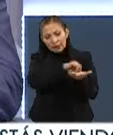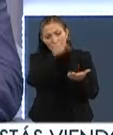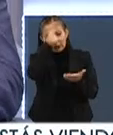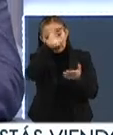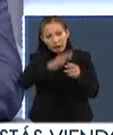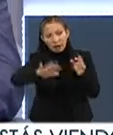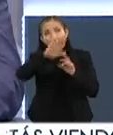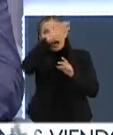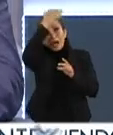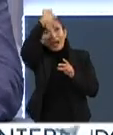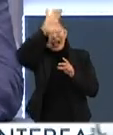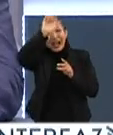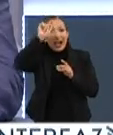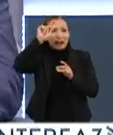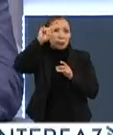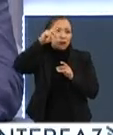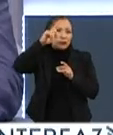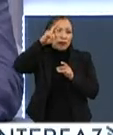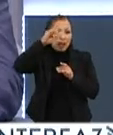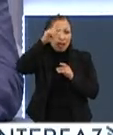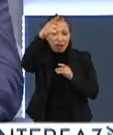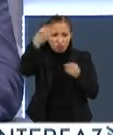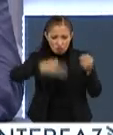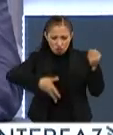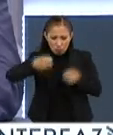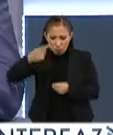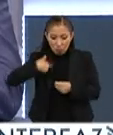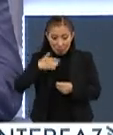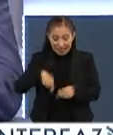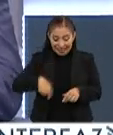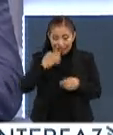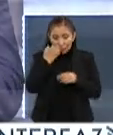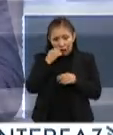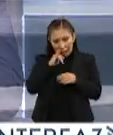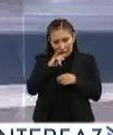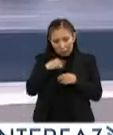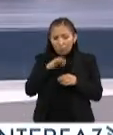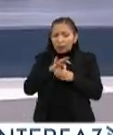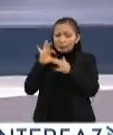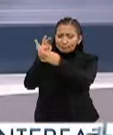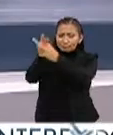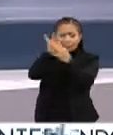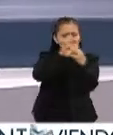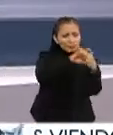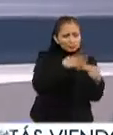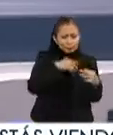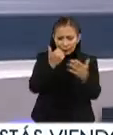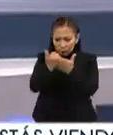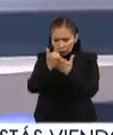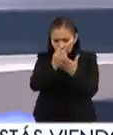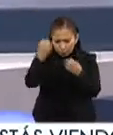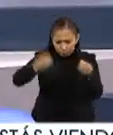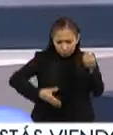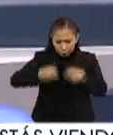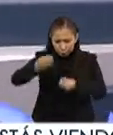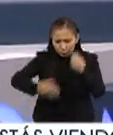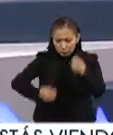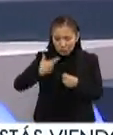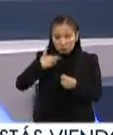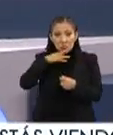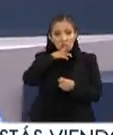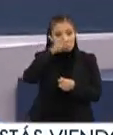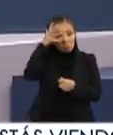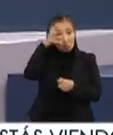la Atmósfera. Finalmente, la Facultad de Ingeniería tiene los mecanismos de colaboración y seguramente tendremos un muy